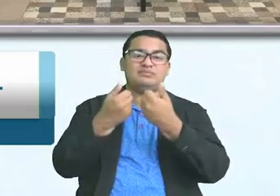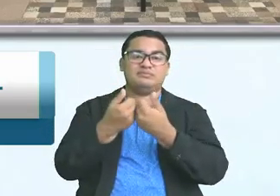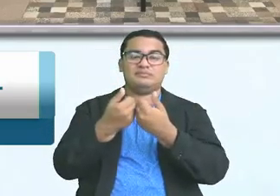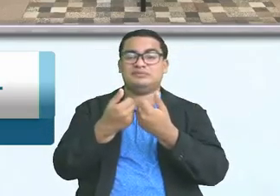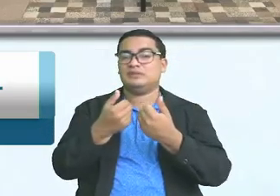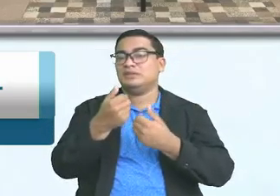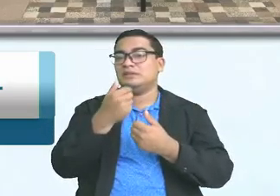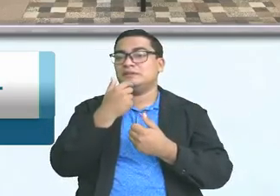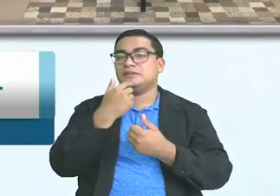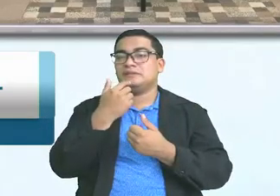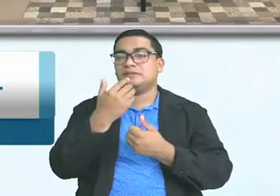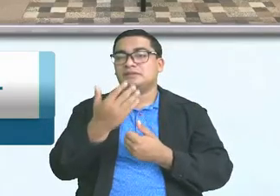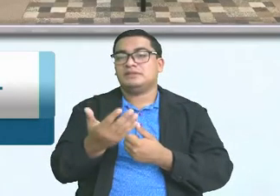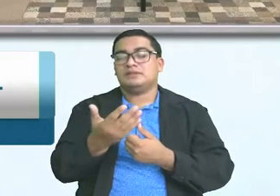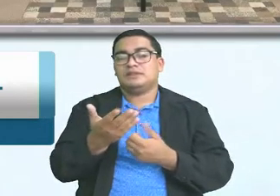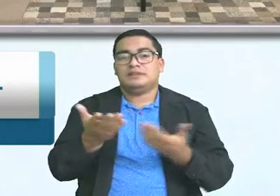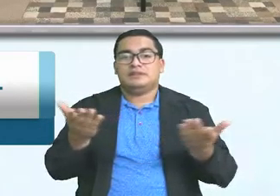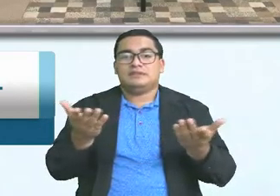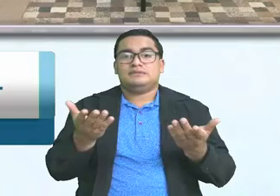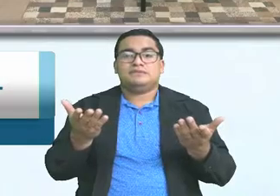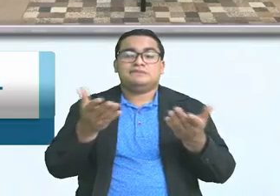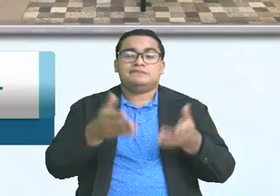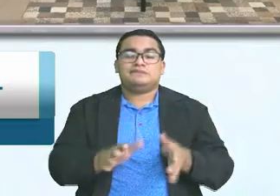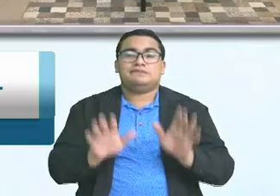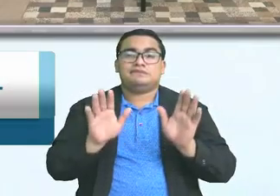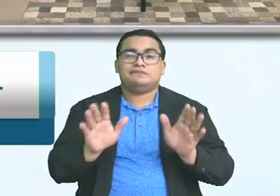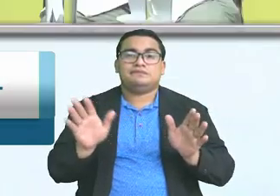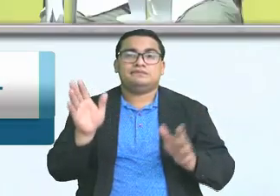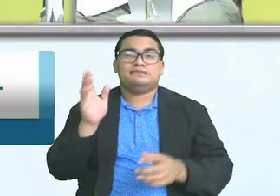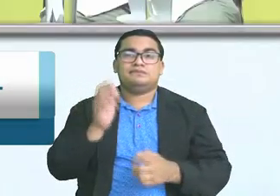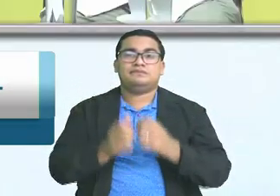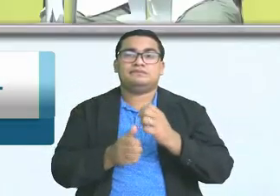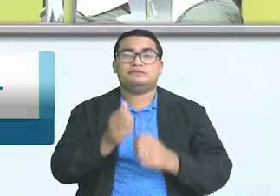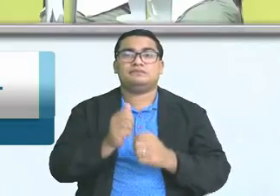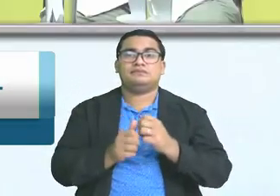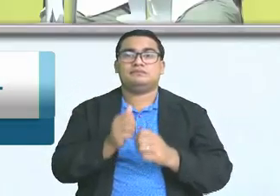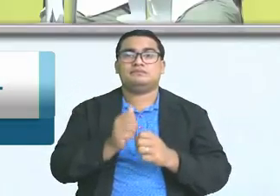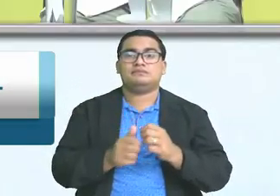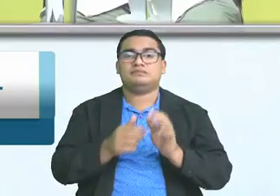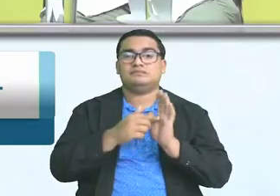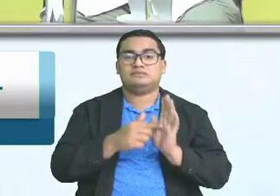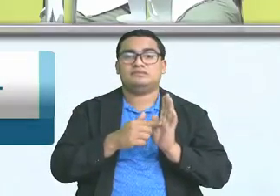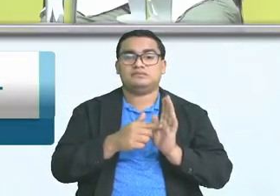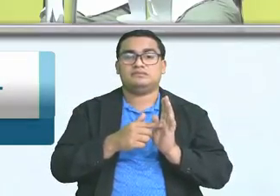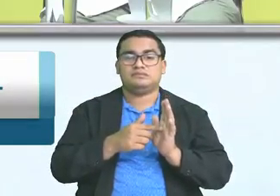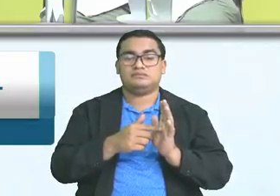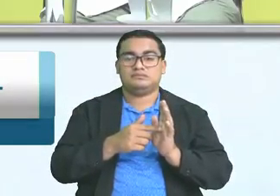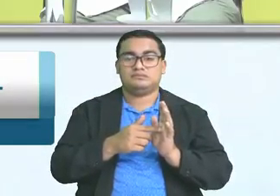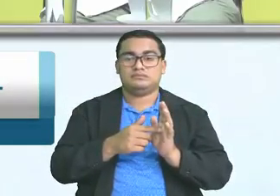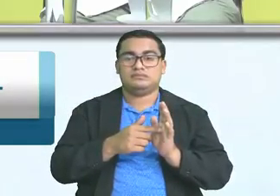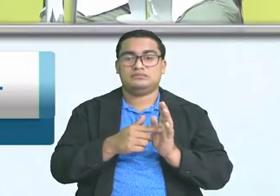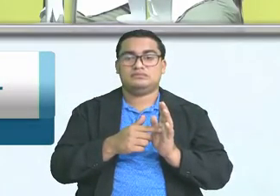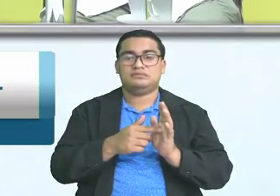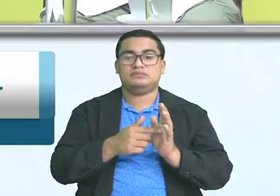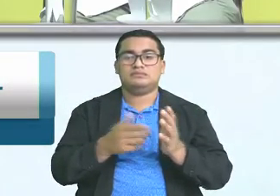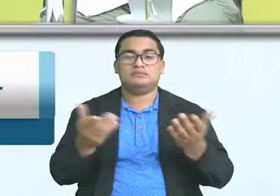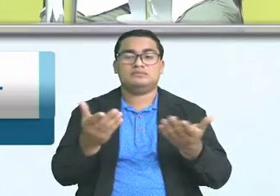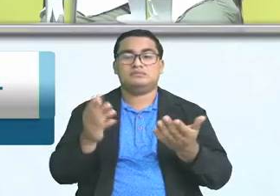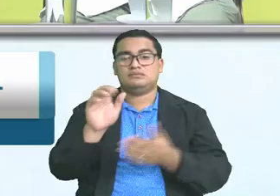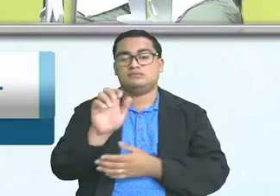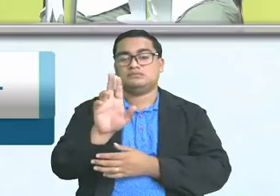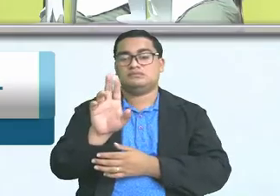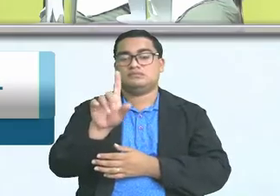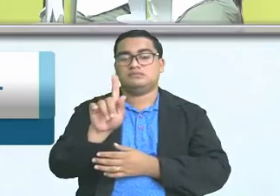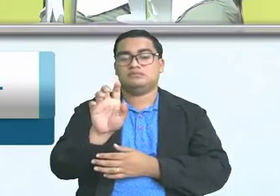Porque fisiopatológicamente el evento es súbito, es decir, cuando hablamos de hemorrágico, hablamos que una arteria se